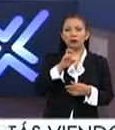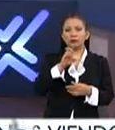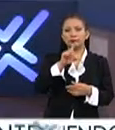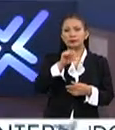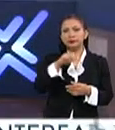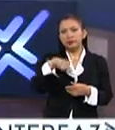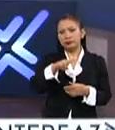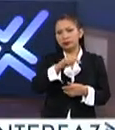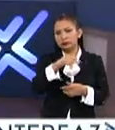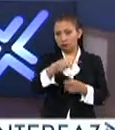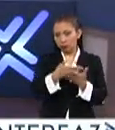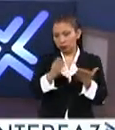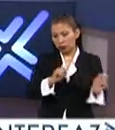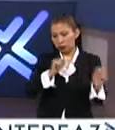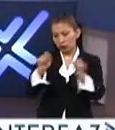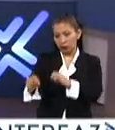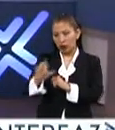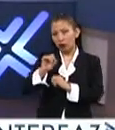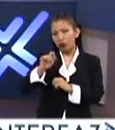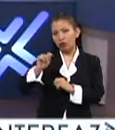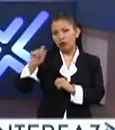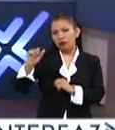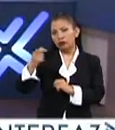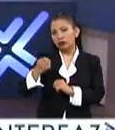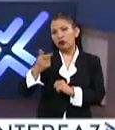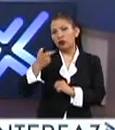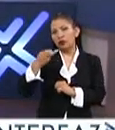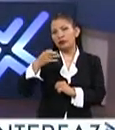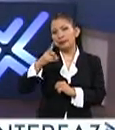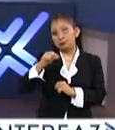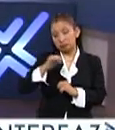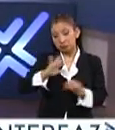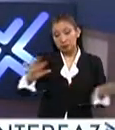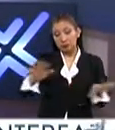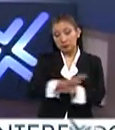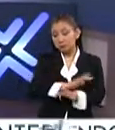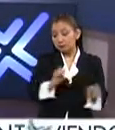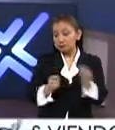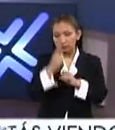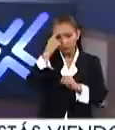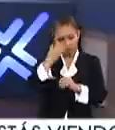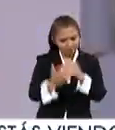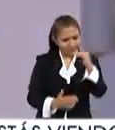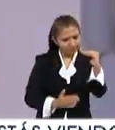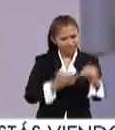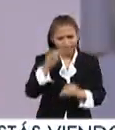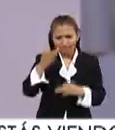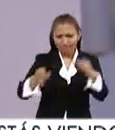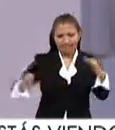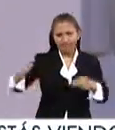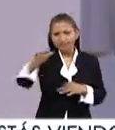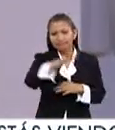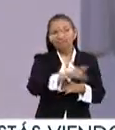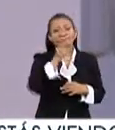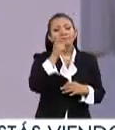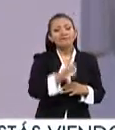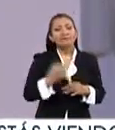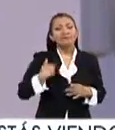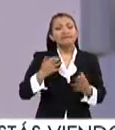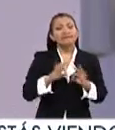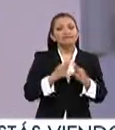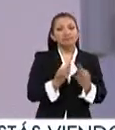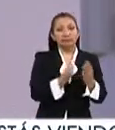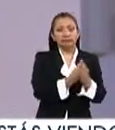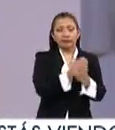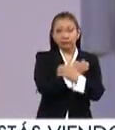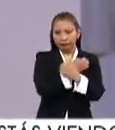y ahora Otto Granados, han llevado al instituto a revolucionarse para tener una aceptación de lo que es nuestro modelo